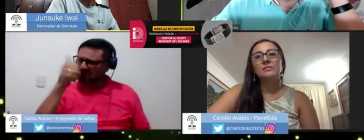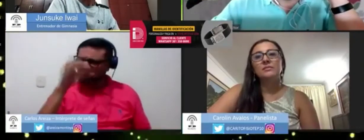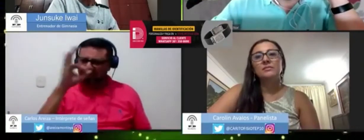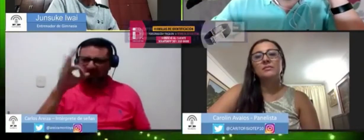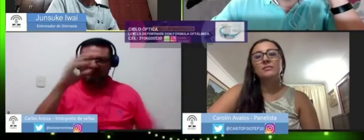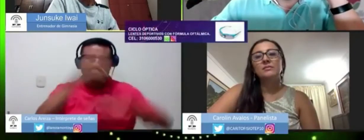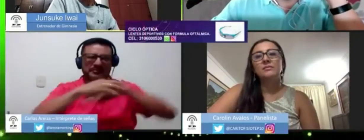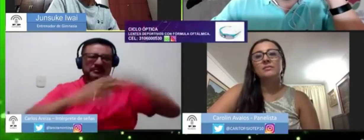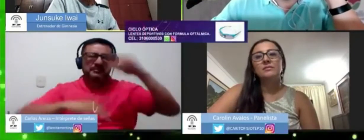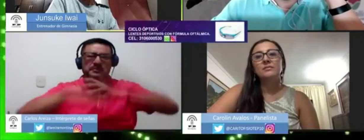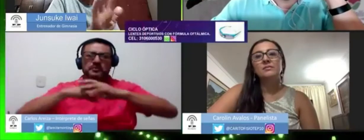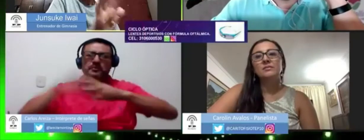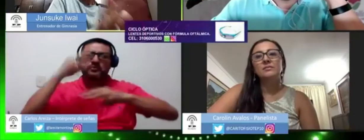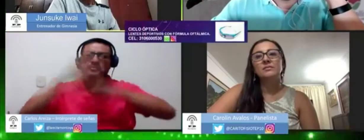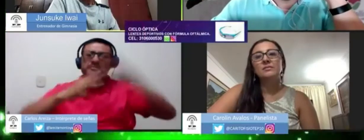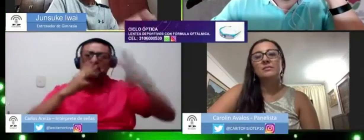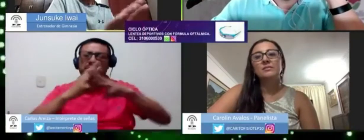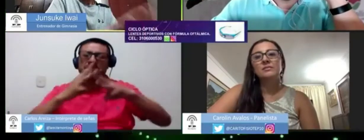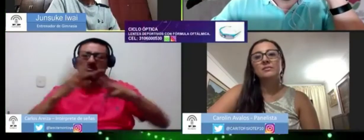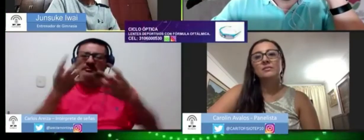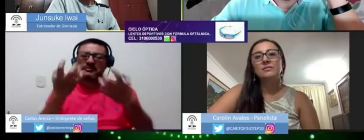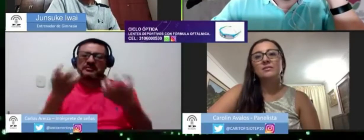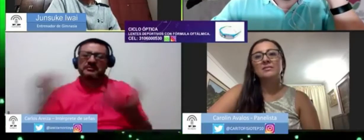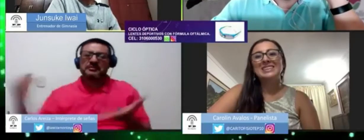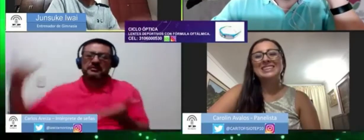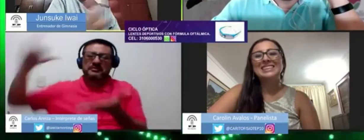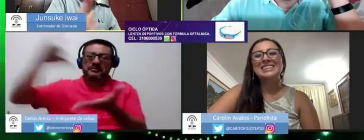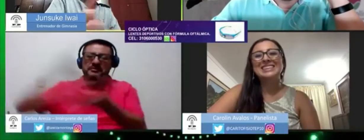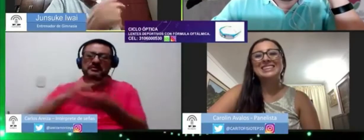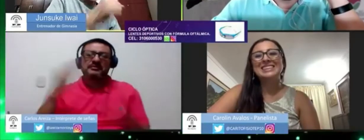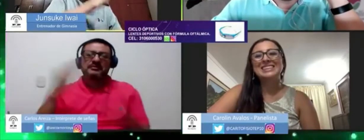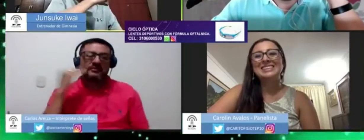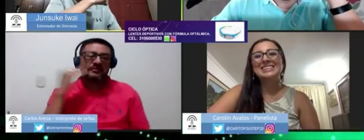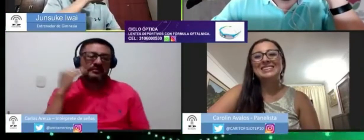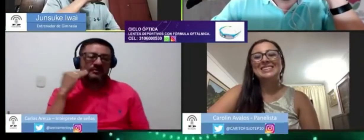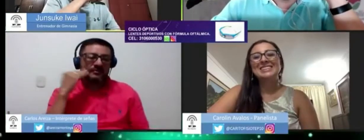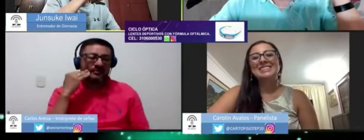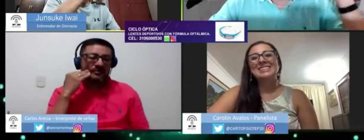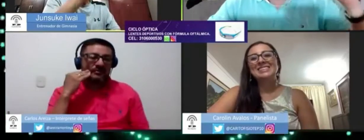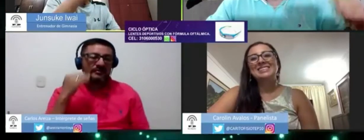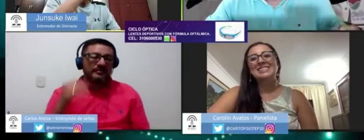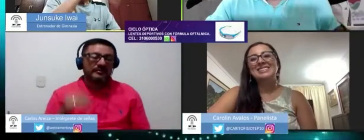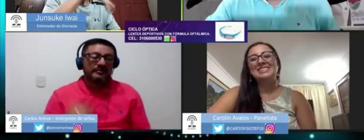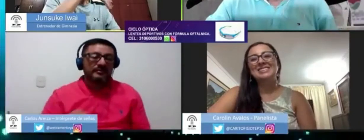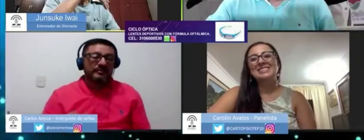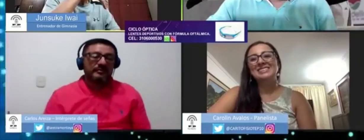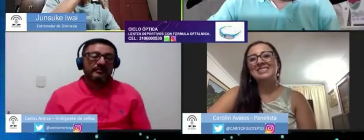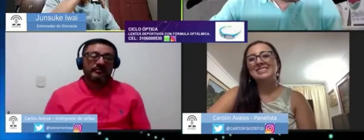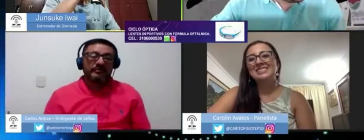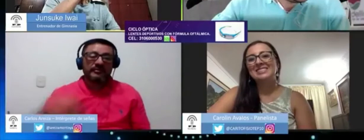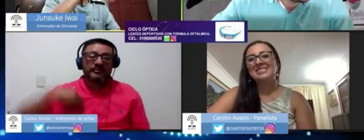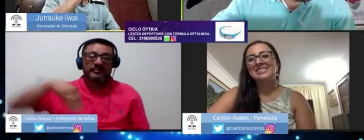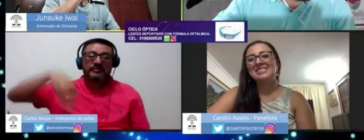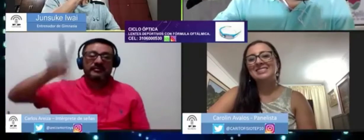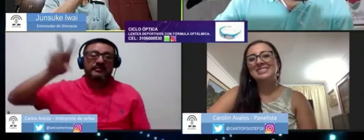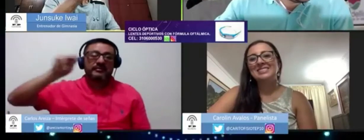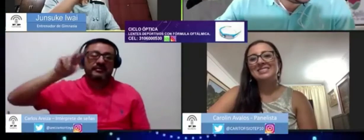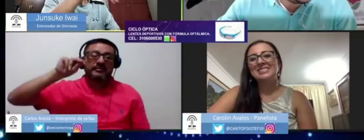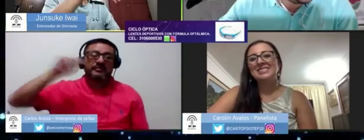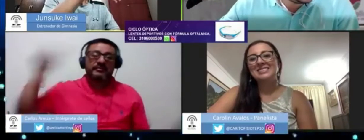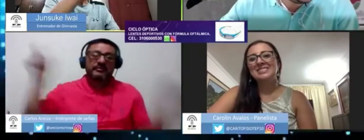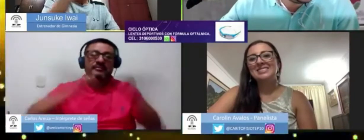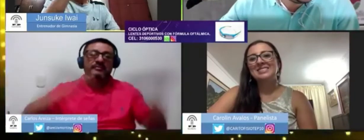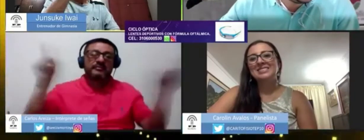mundo dice, ¿cuándo nos invita? Nosotros dijimos, no, nosotros no